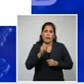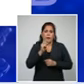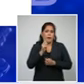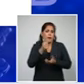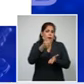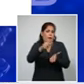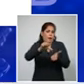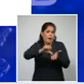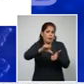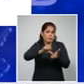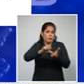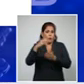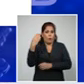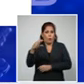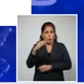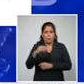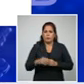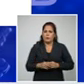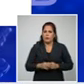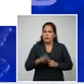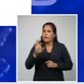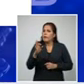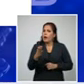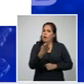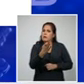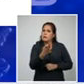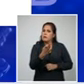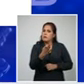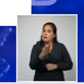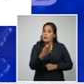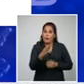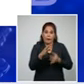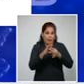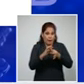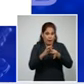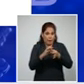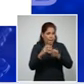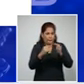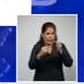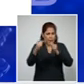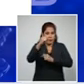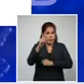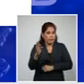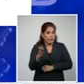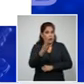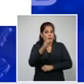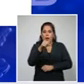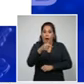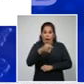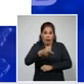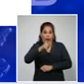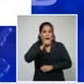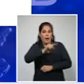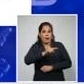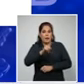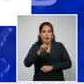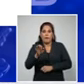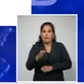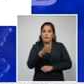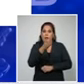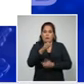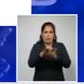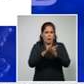Colombia. Ustedes dirán, ¿y Francia?, que estuvo entre los primeros lugares. Bueno, es que ayer no hubo reporte del